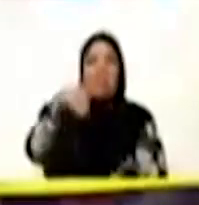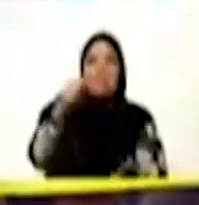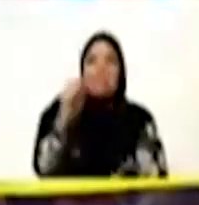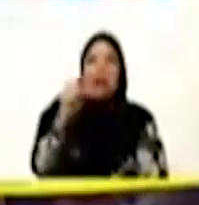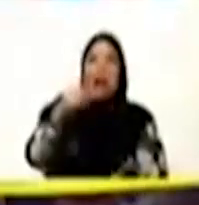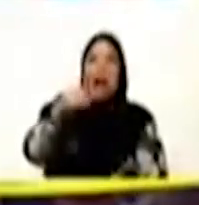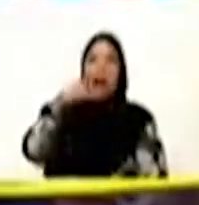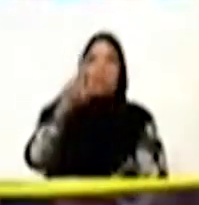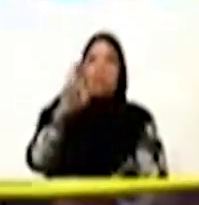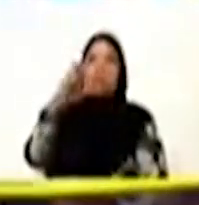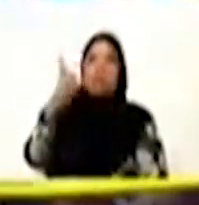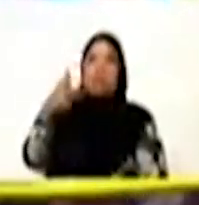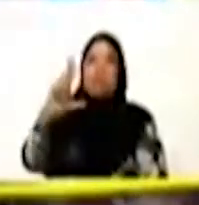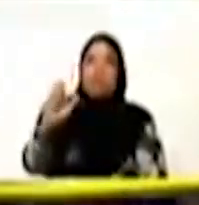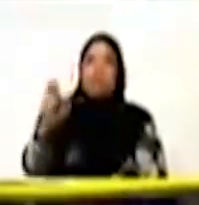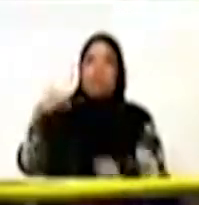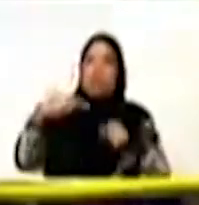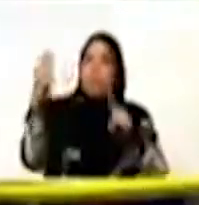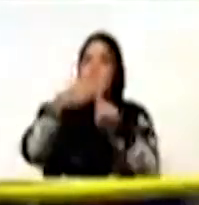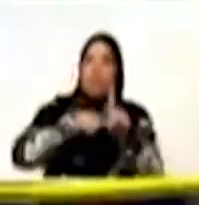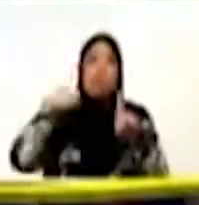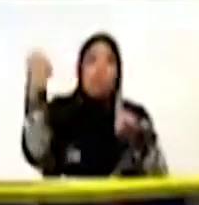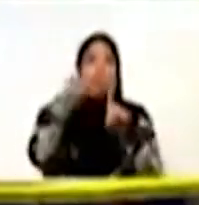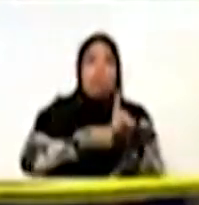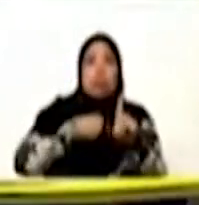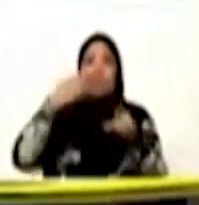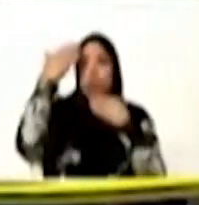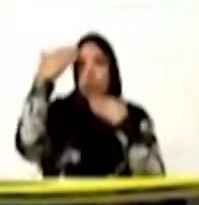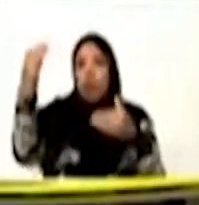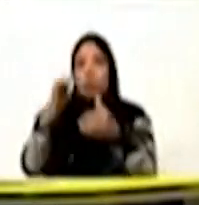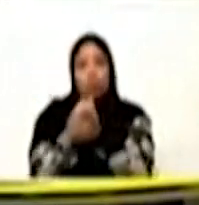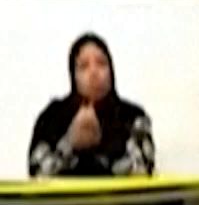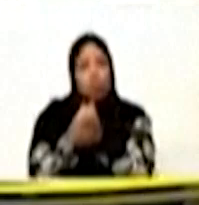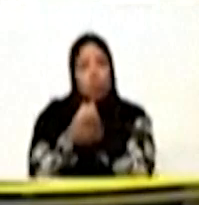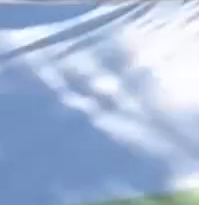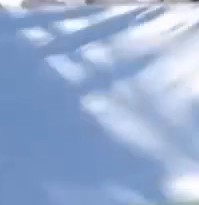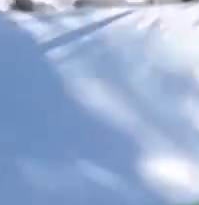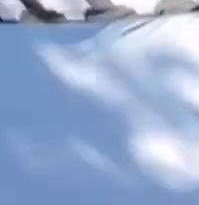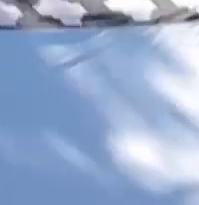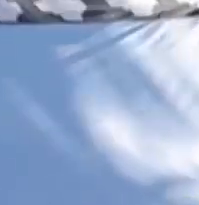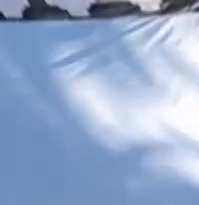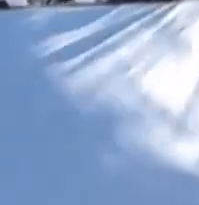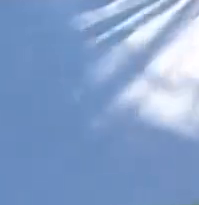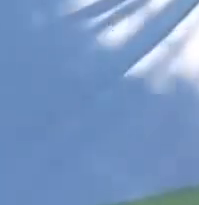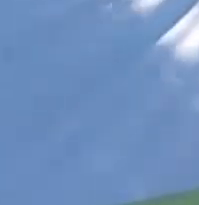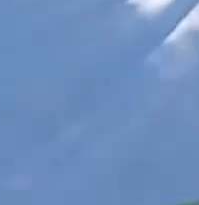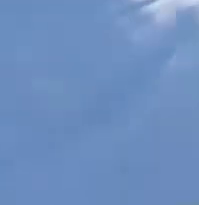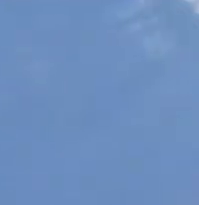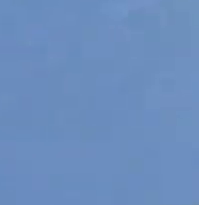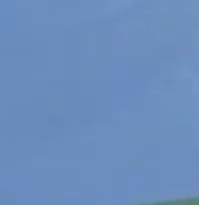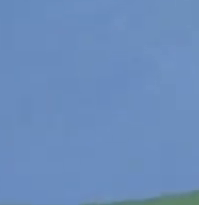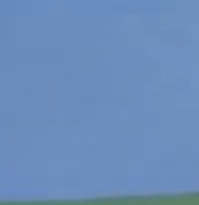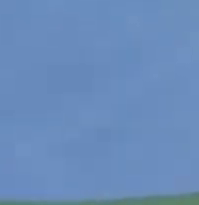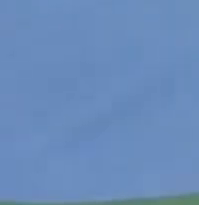tan martirizado en la Chile de hoy. ¡Mi saludo al pueblo mapuche de Chile! El mandatario no